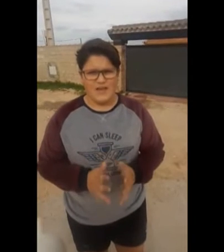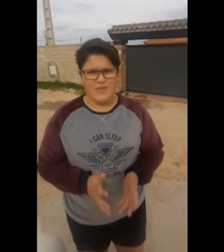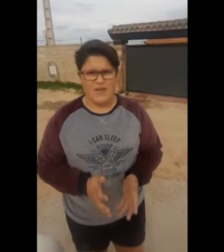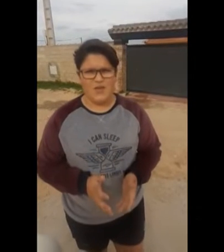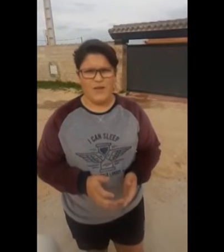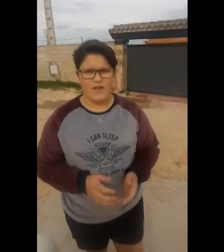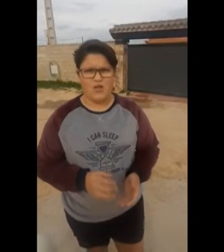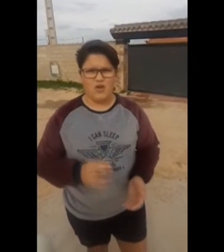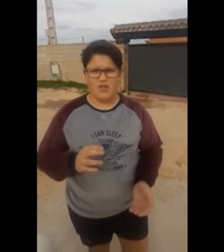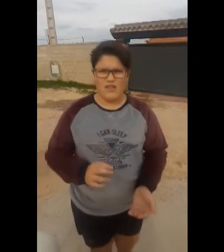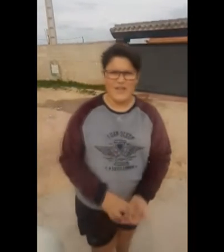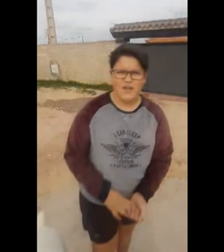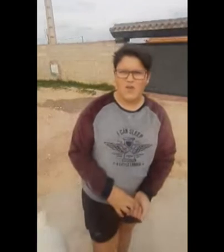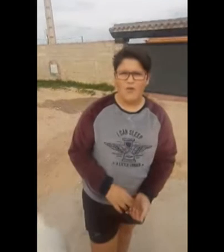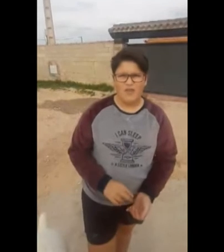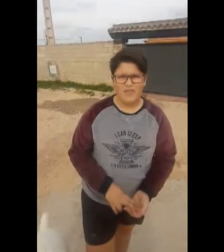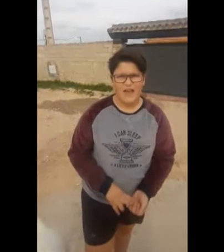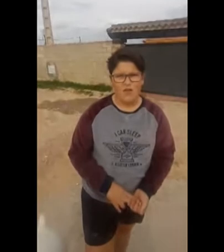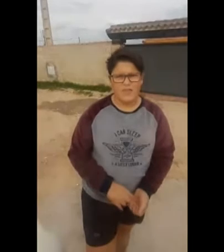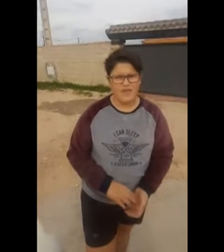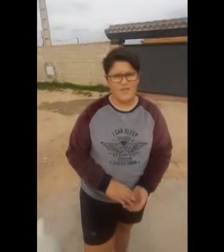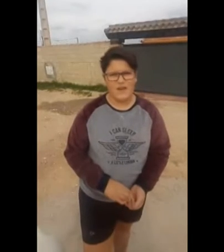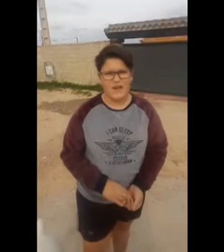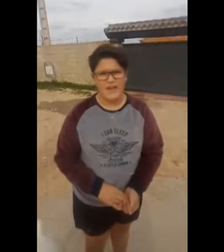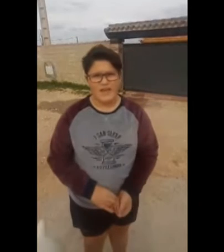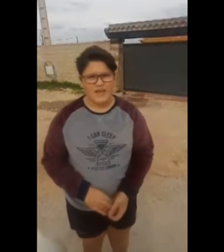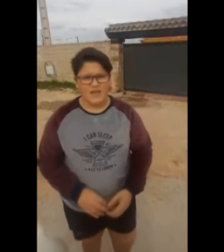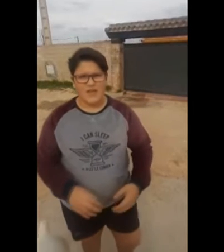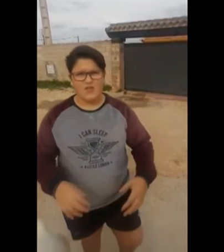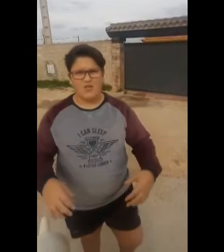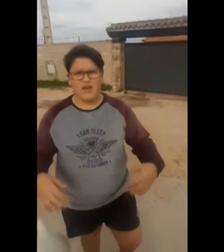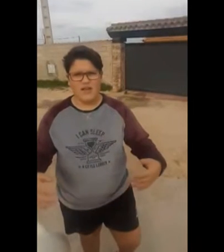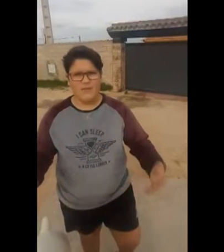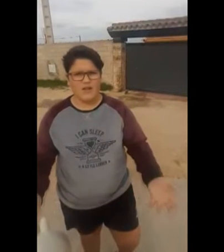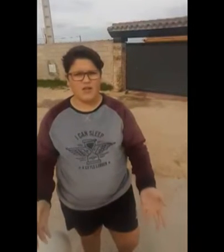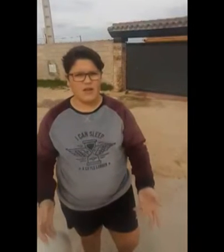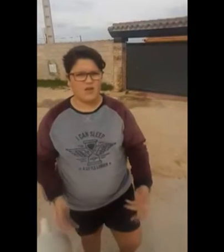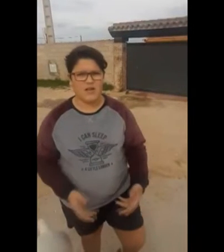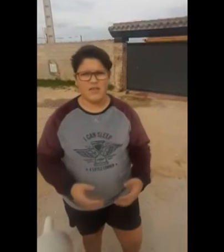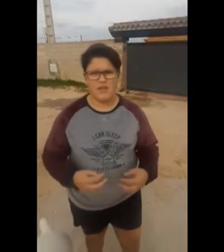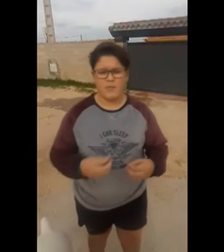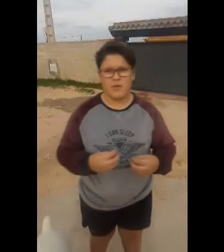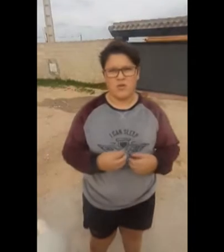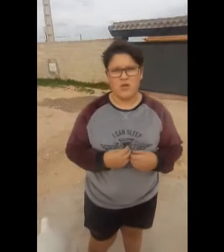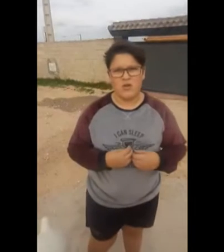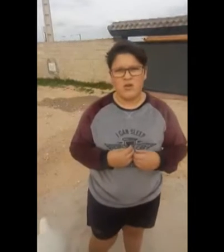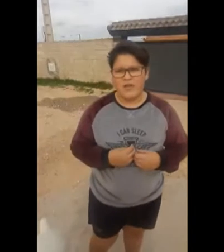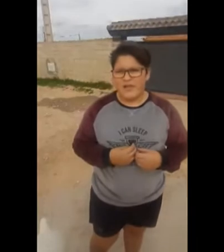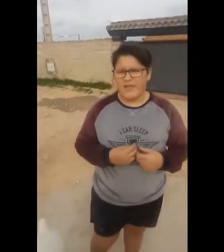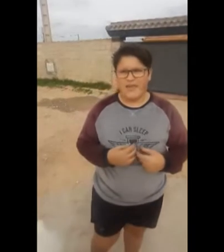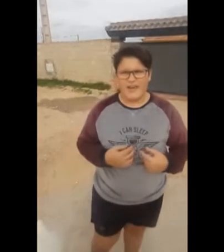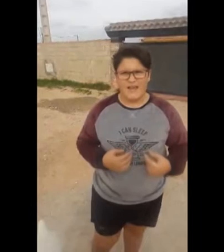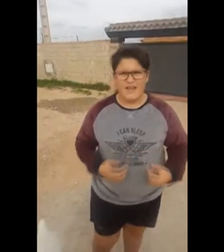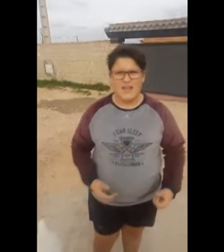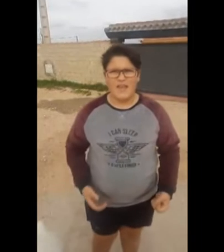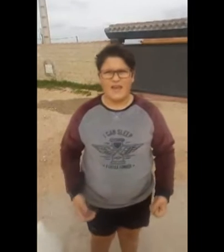en agradecimiento para todos los sanitarios, policías, guardias civiles y todas aquellas personas que lo están haciendo por nosotros.